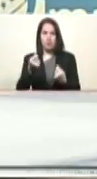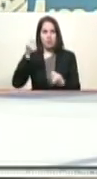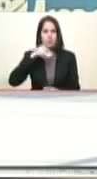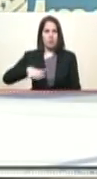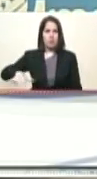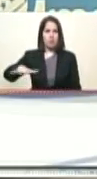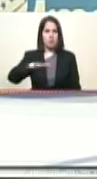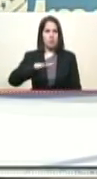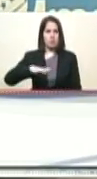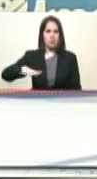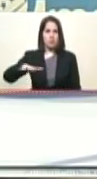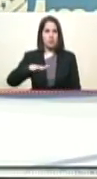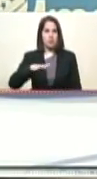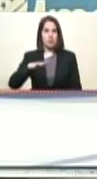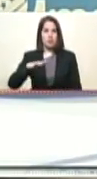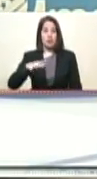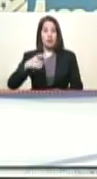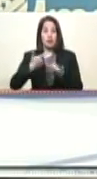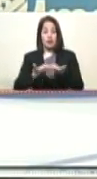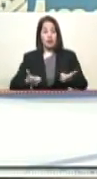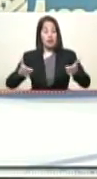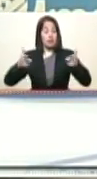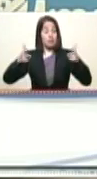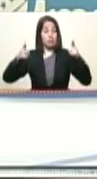Libre de polvo y de paja.